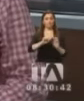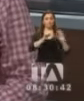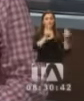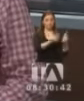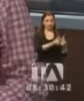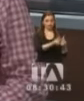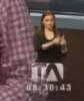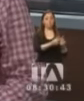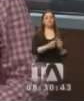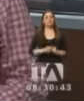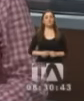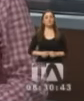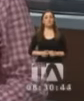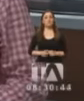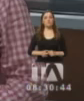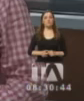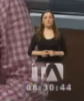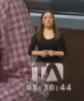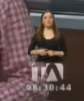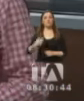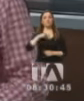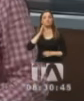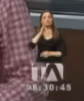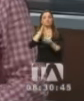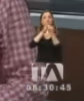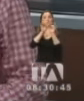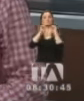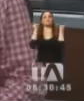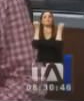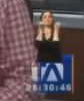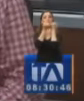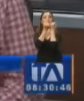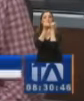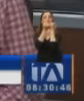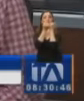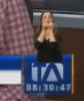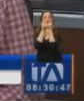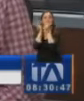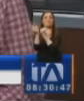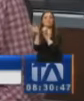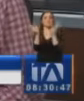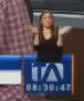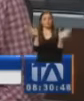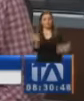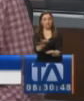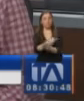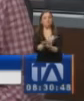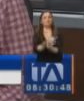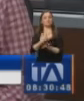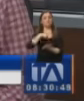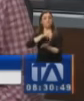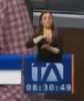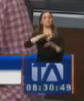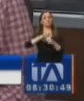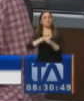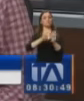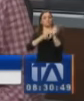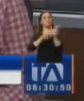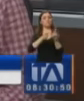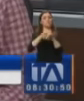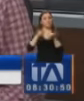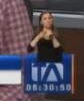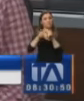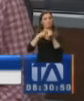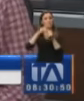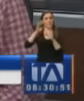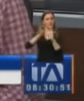grupos. Entonces tenemos un enfoque social, de red social. Implementamos una funcionalidad en la cual permite, mediante los hashtags, mediante